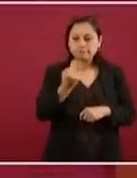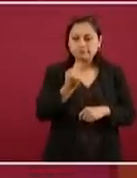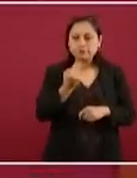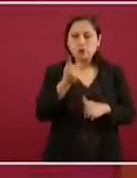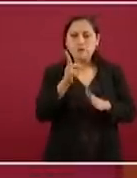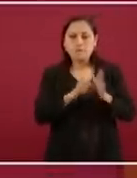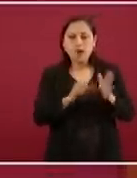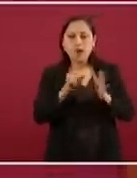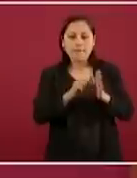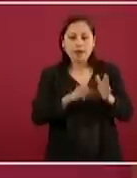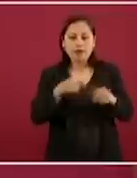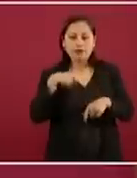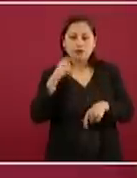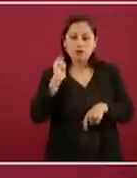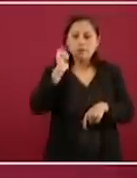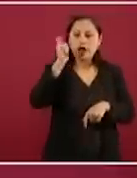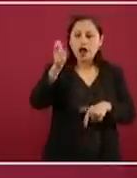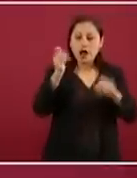mensual